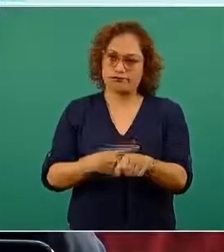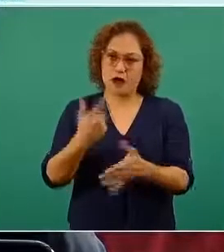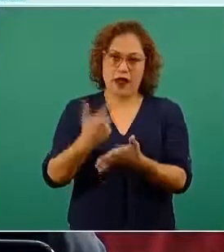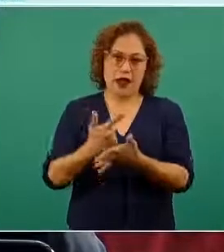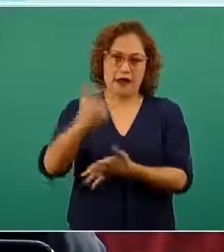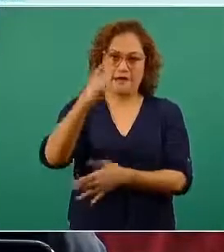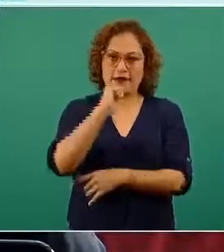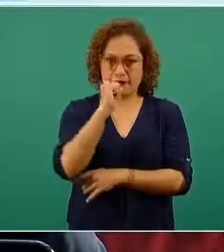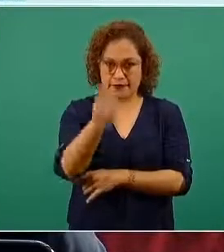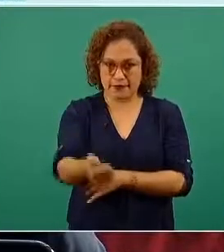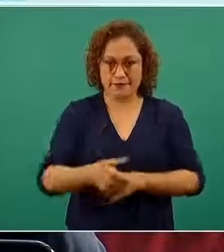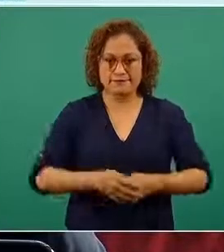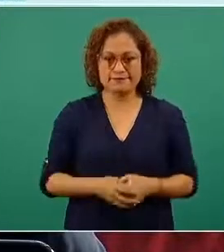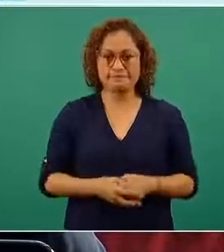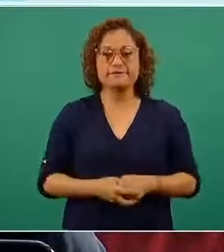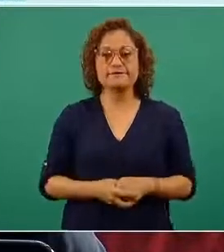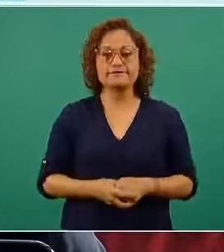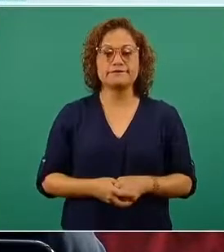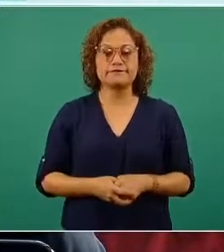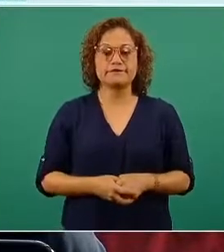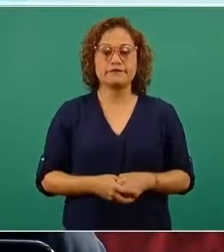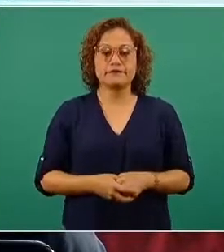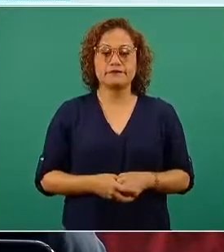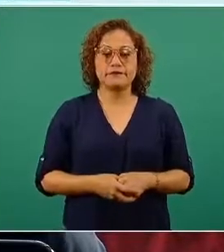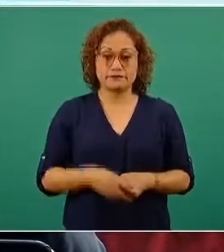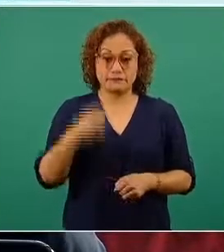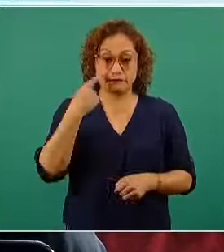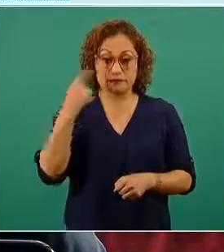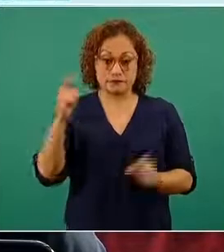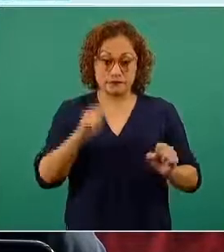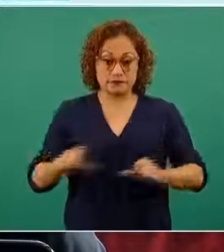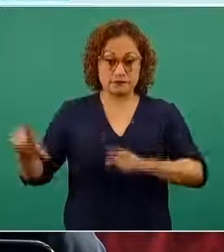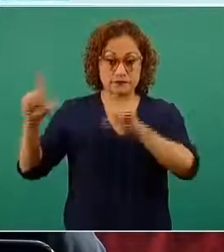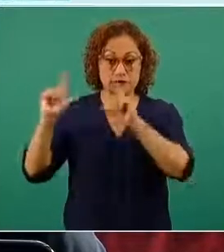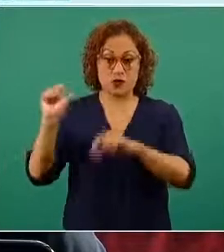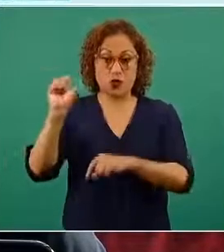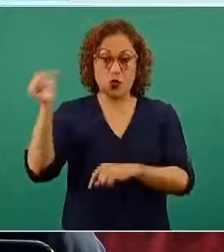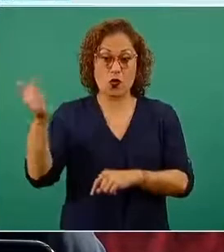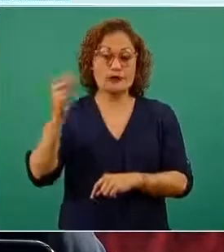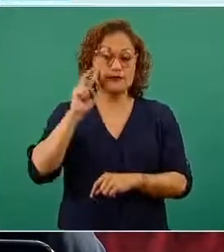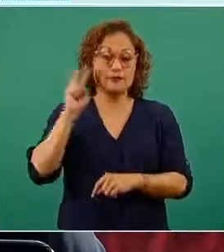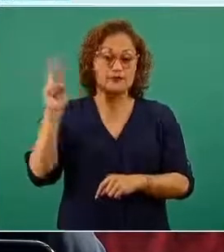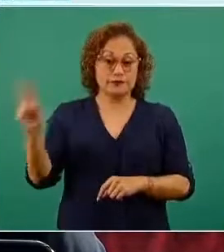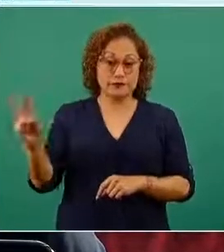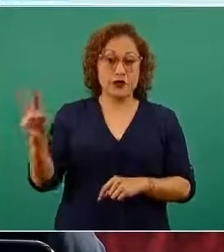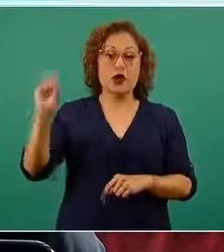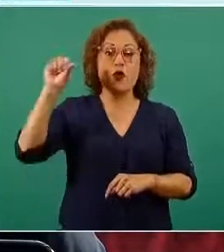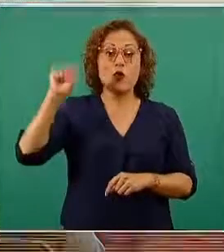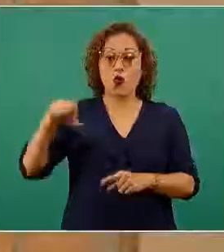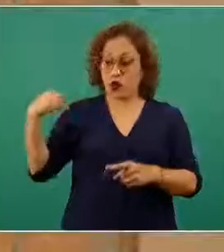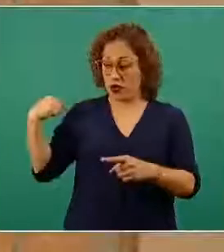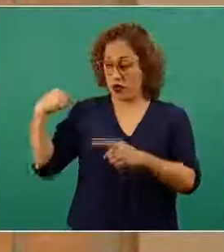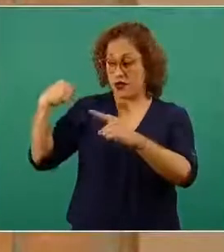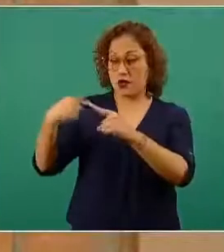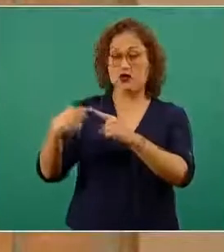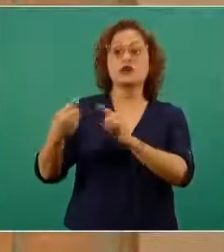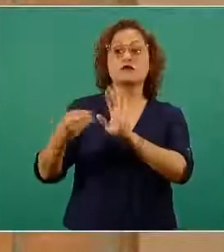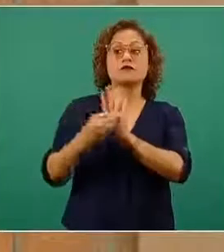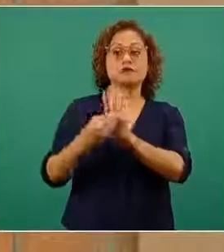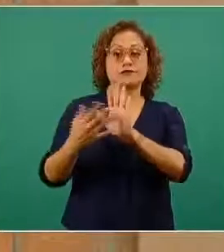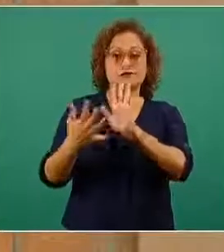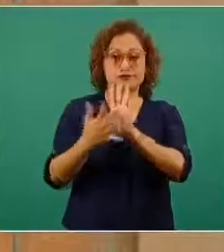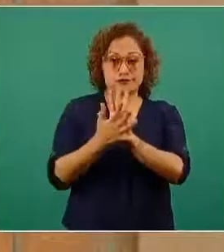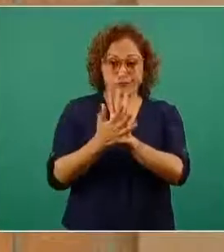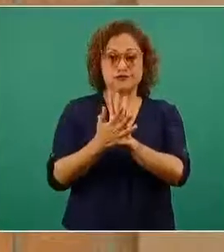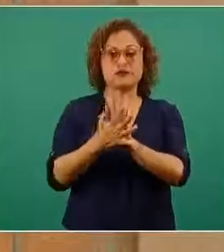en su salud. Si vemos la siguiente diapositiva, actualizamos para el día de hoy el comportamiento diario